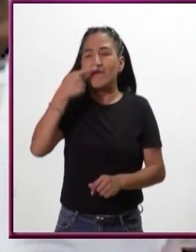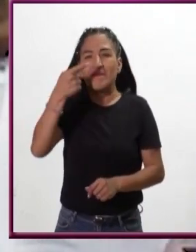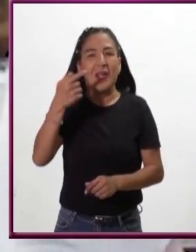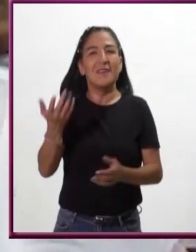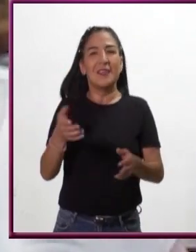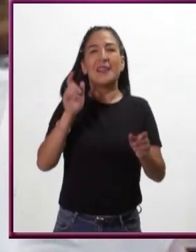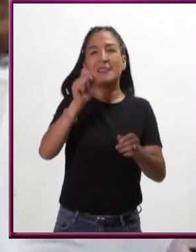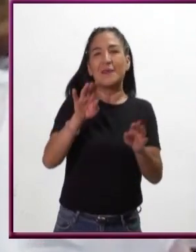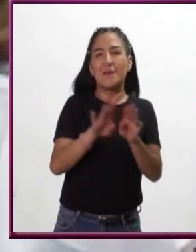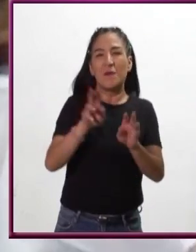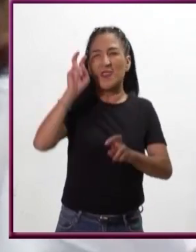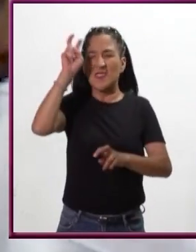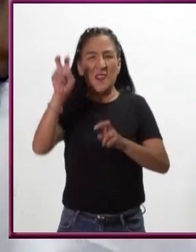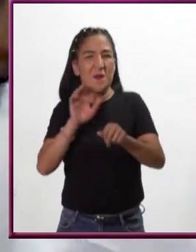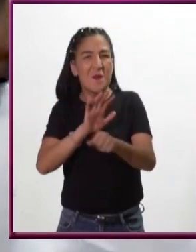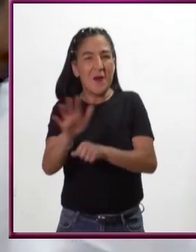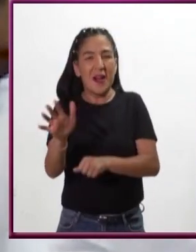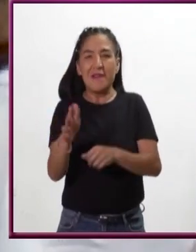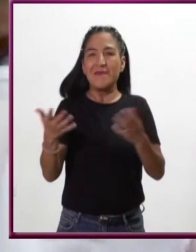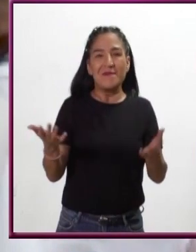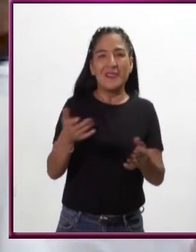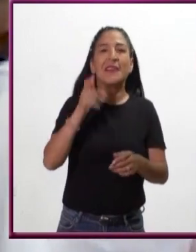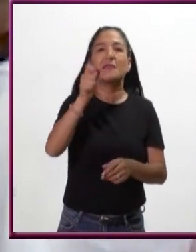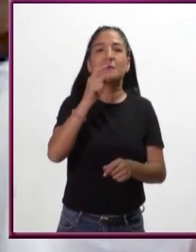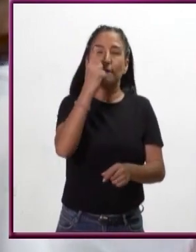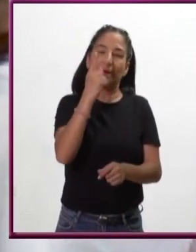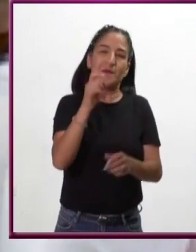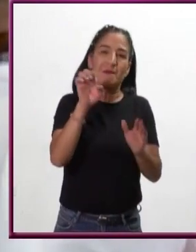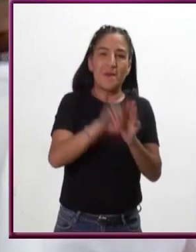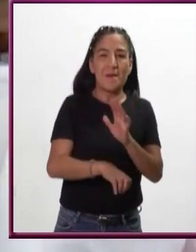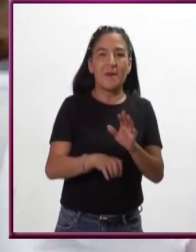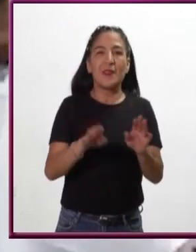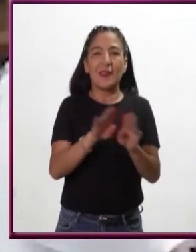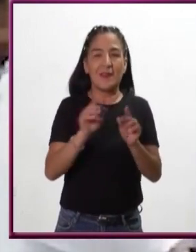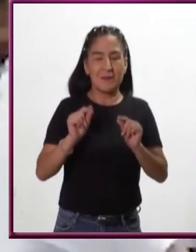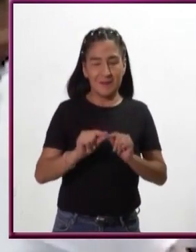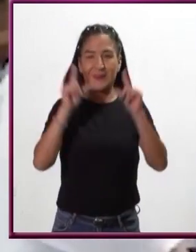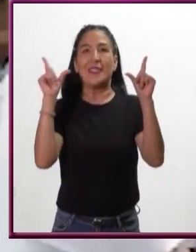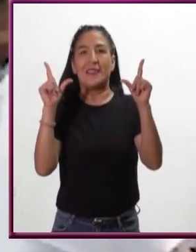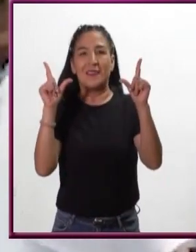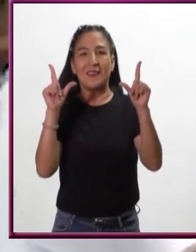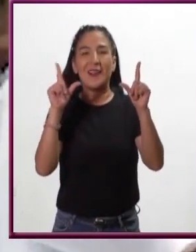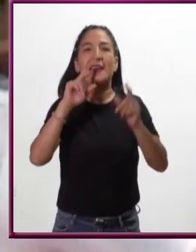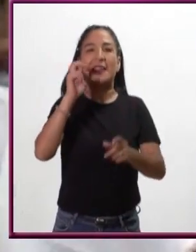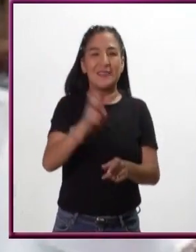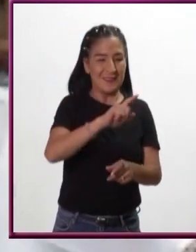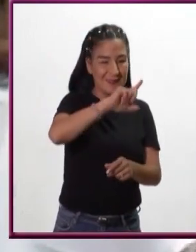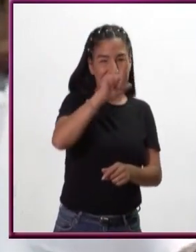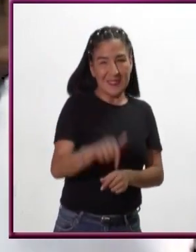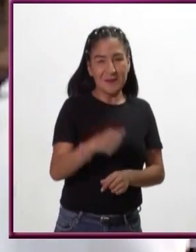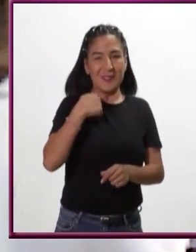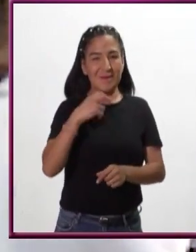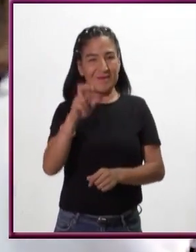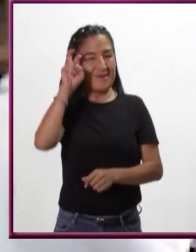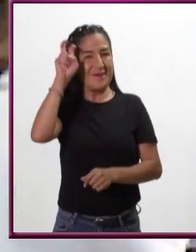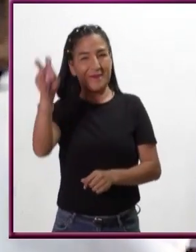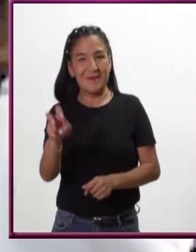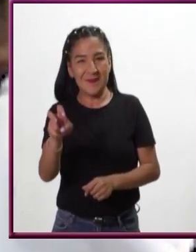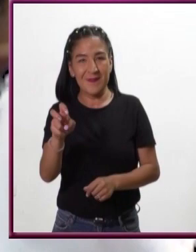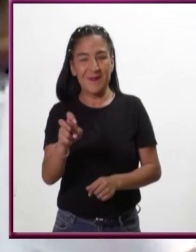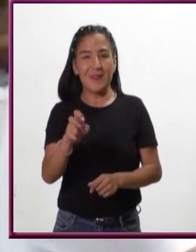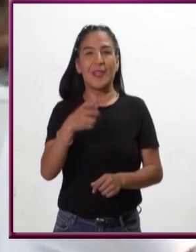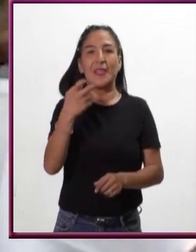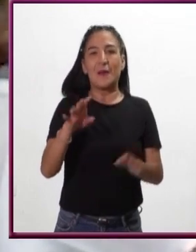ensoñaciones. Únicamente vamos a recordarlas si tenemos un periodo de despertar después de estas